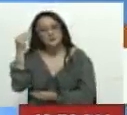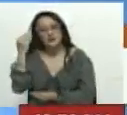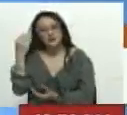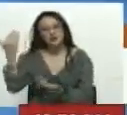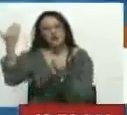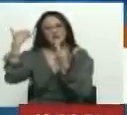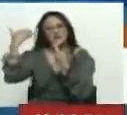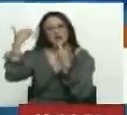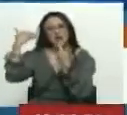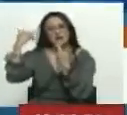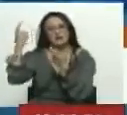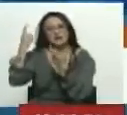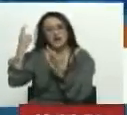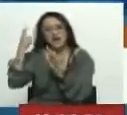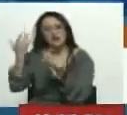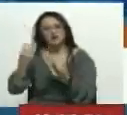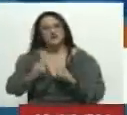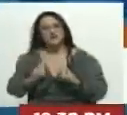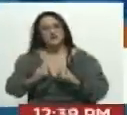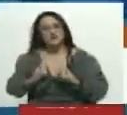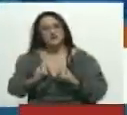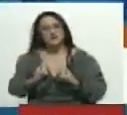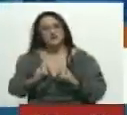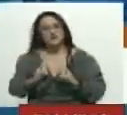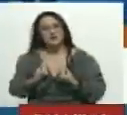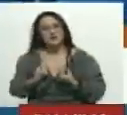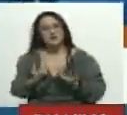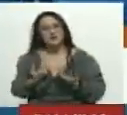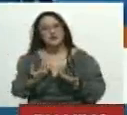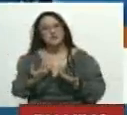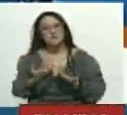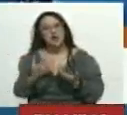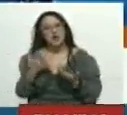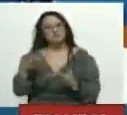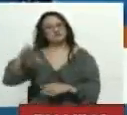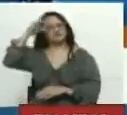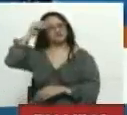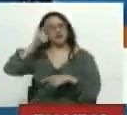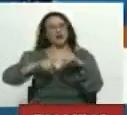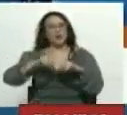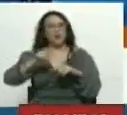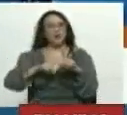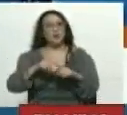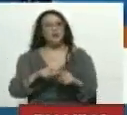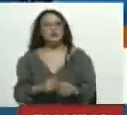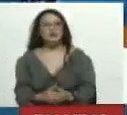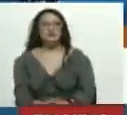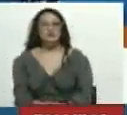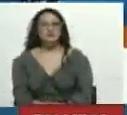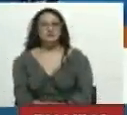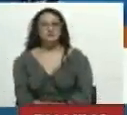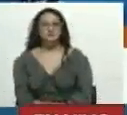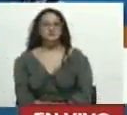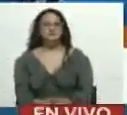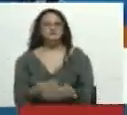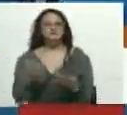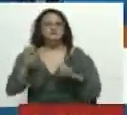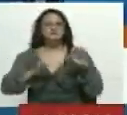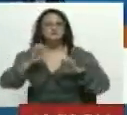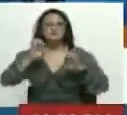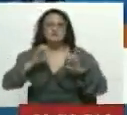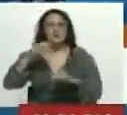enseñanzas su vida para sacar lesiones entonces más que analizar el